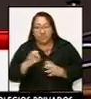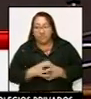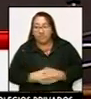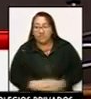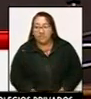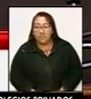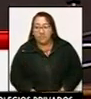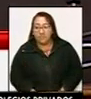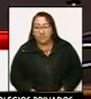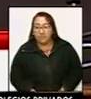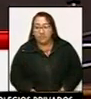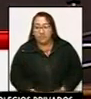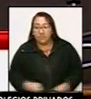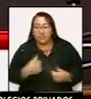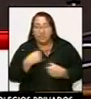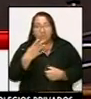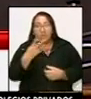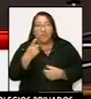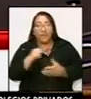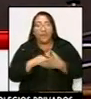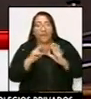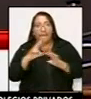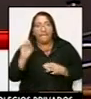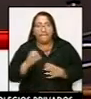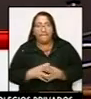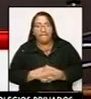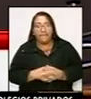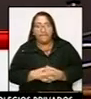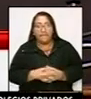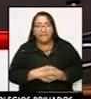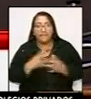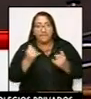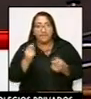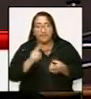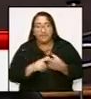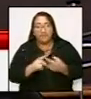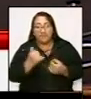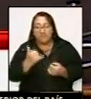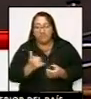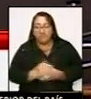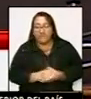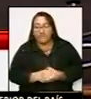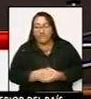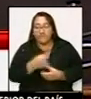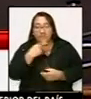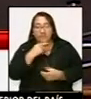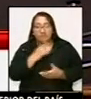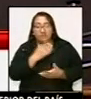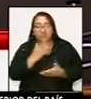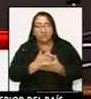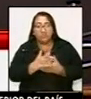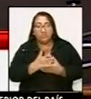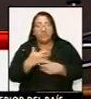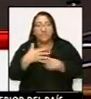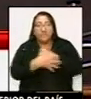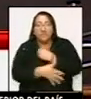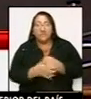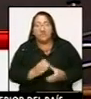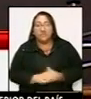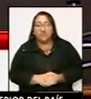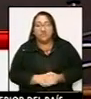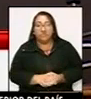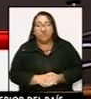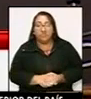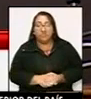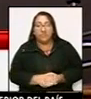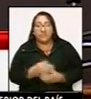46.8%, tenemos al 41.8% que aún existen mujeres en condición de pobreza. ¿Y qué